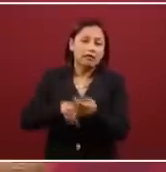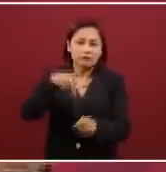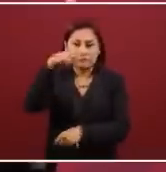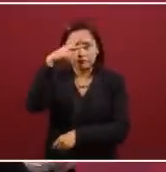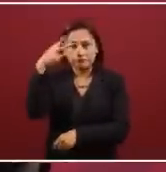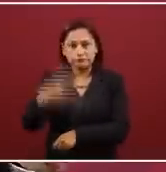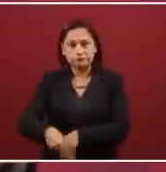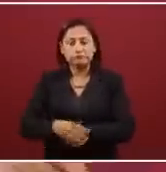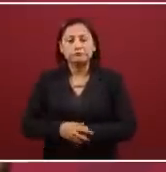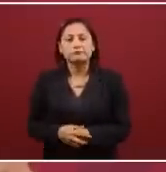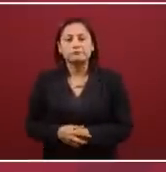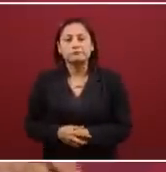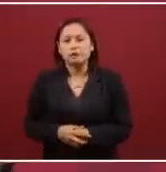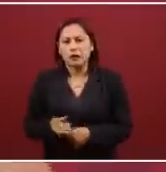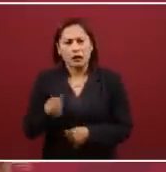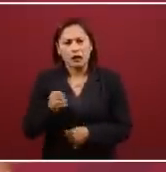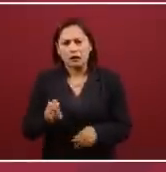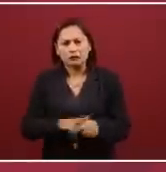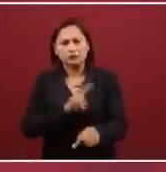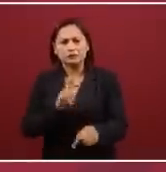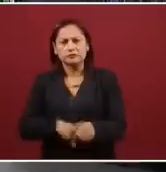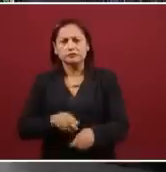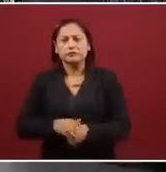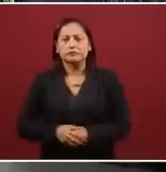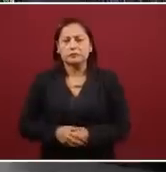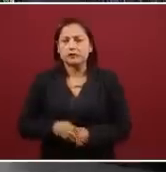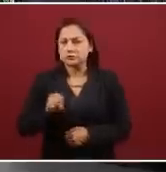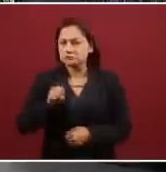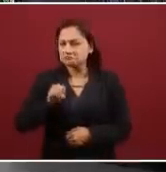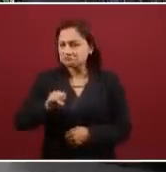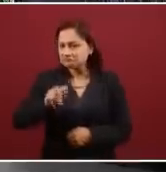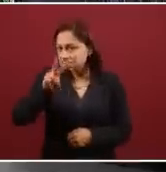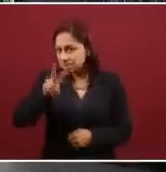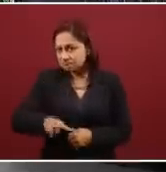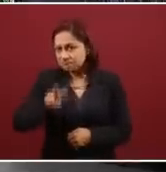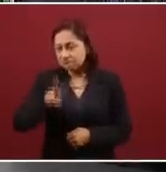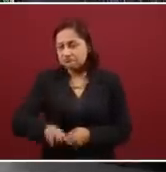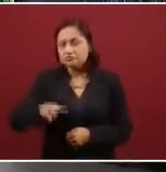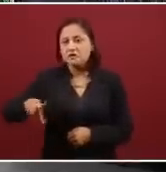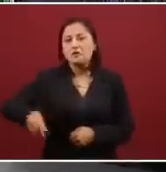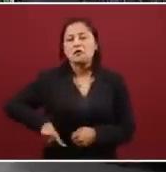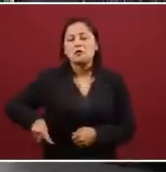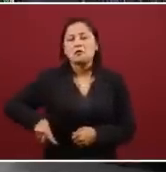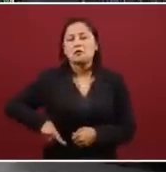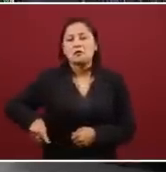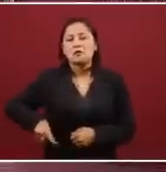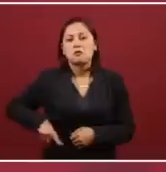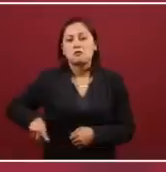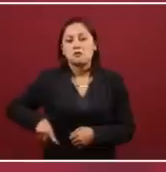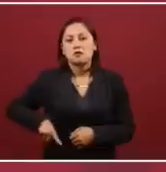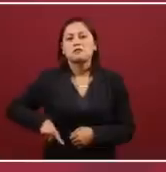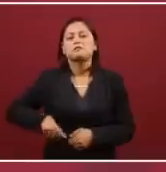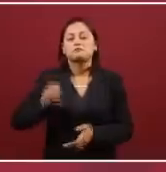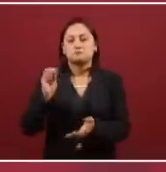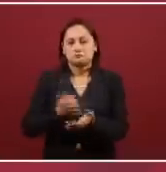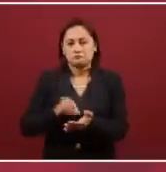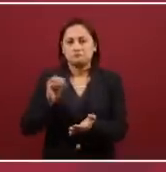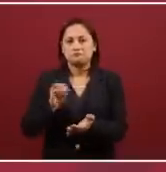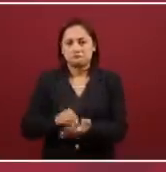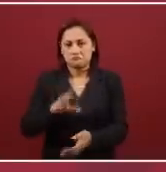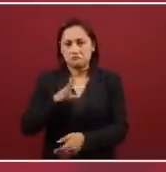aquí adentro, en el gobierno, porque también quedan tecnócratas,